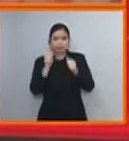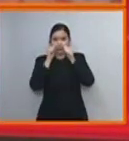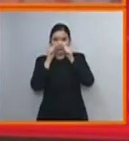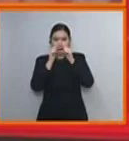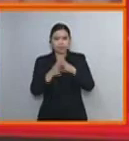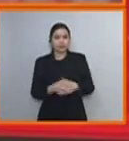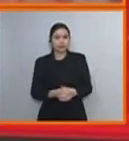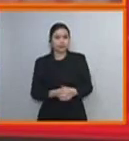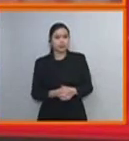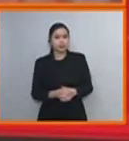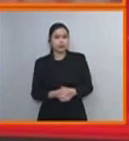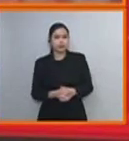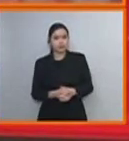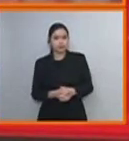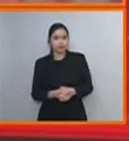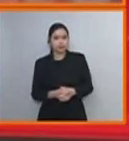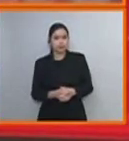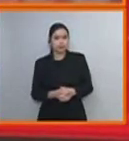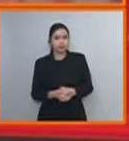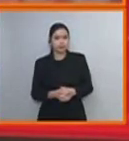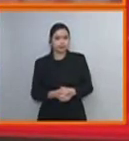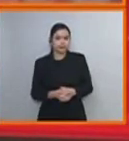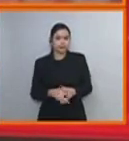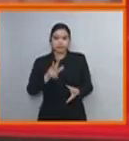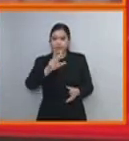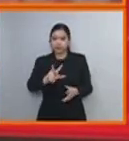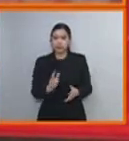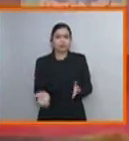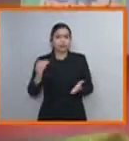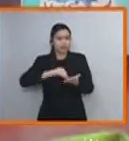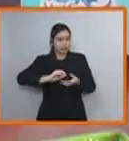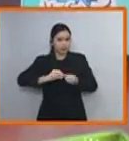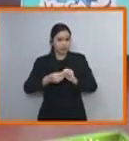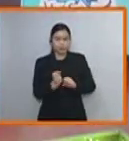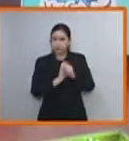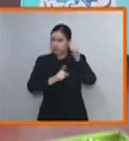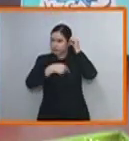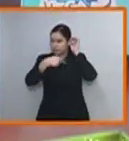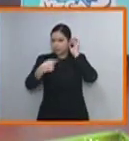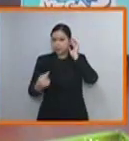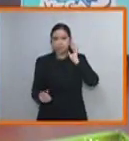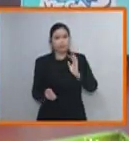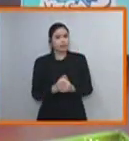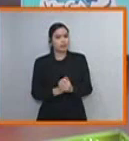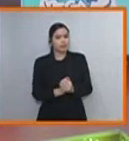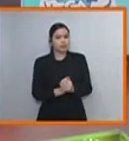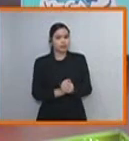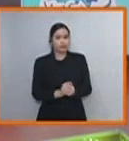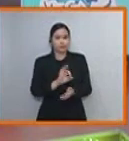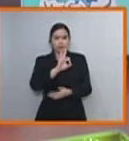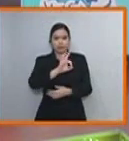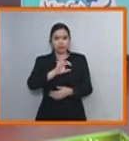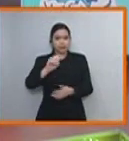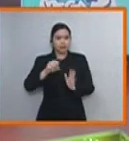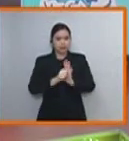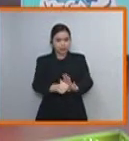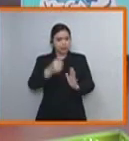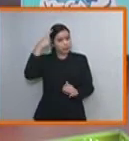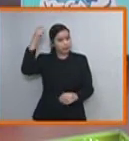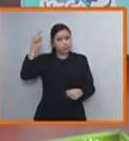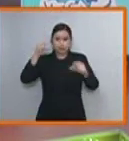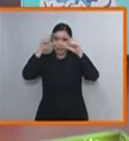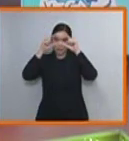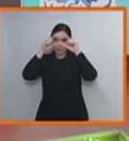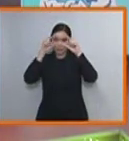Atentos, porque este es el 3. Repito con mucho gusto, el número ganador para la diaria es el 90, con su símbolo de sueños